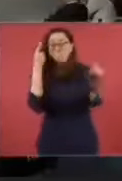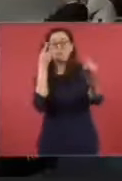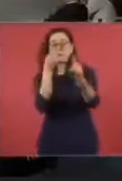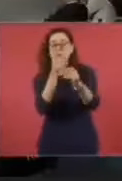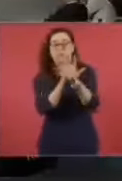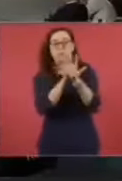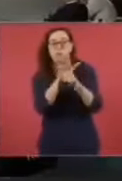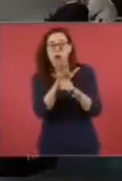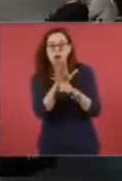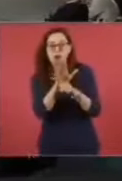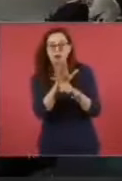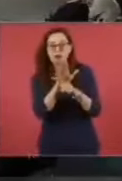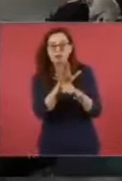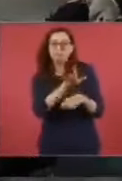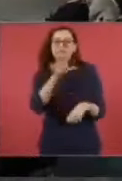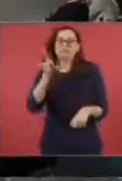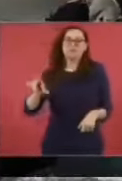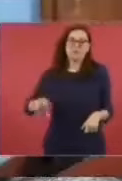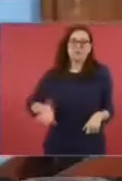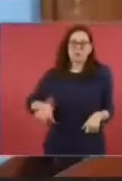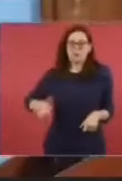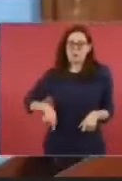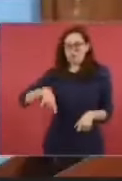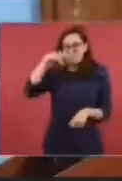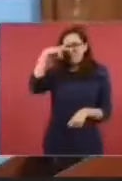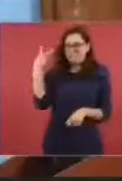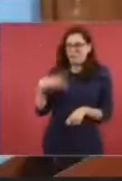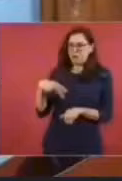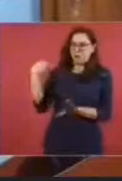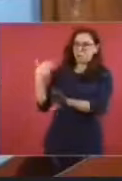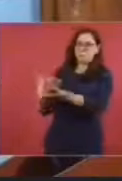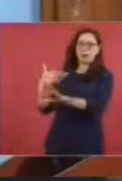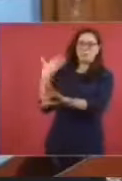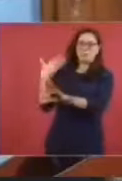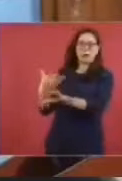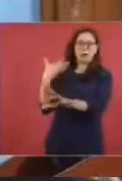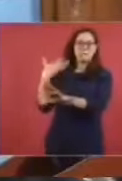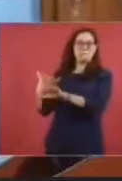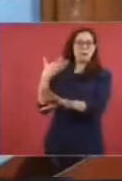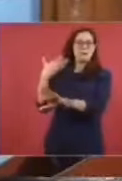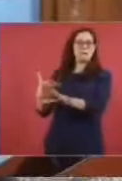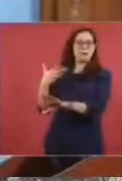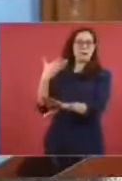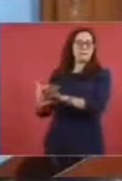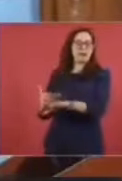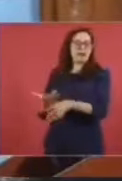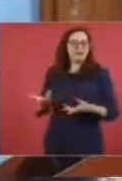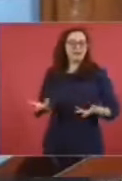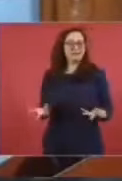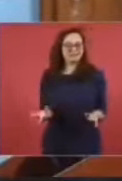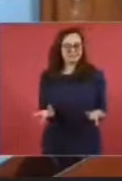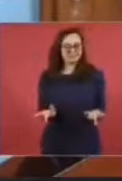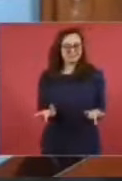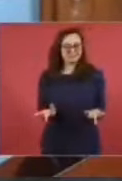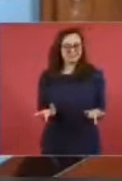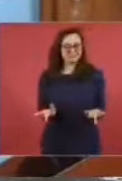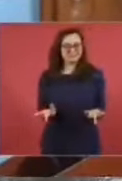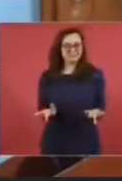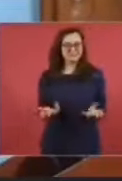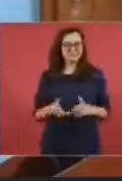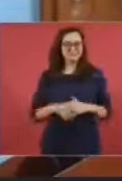Unidos en diferentes casos, la situación del Mayo Zambada, la situación de los hijos del Chapo, se vuelve una